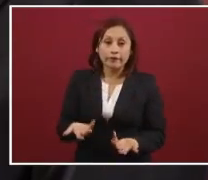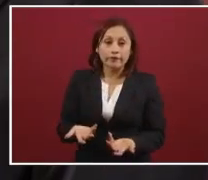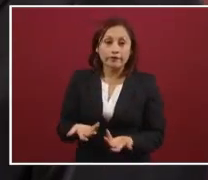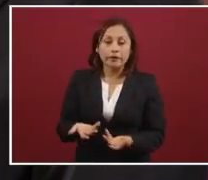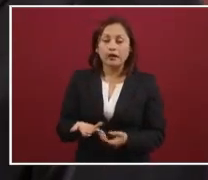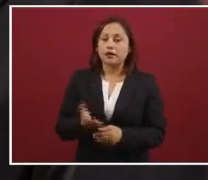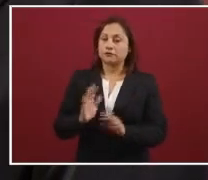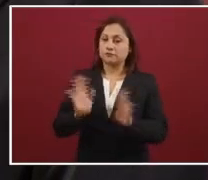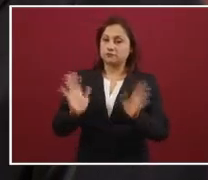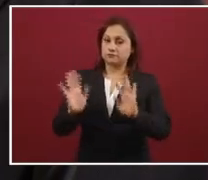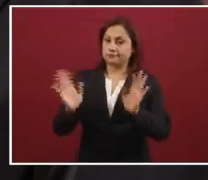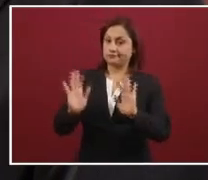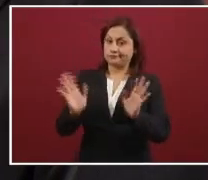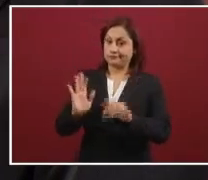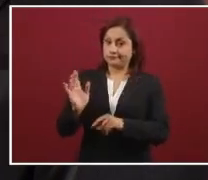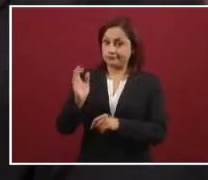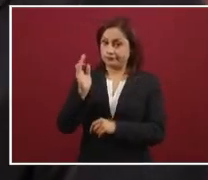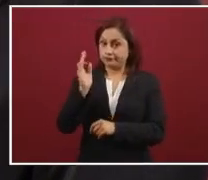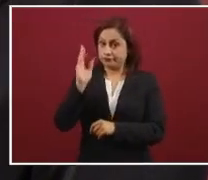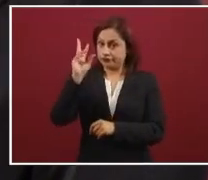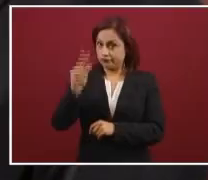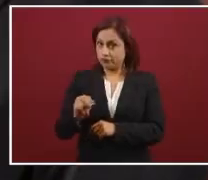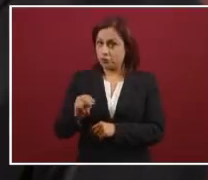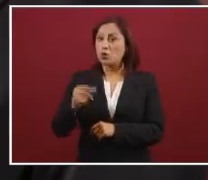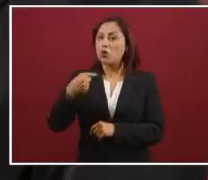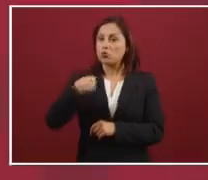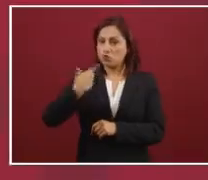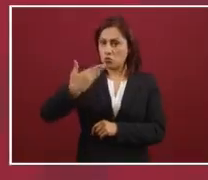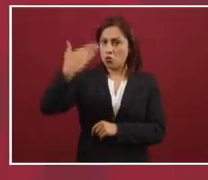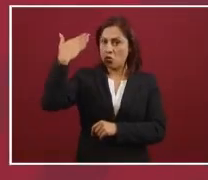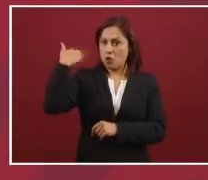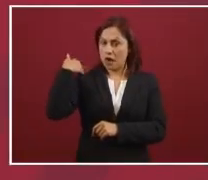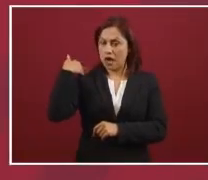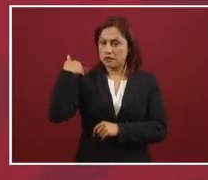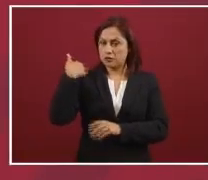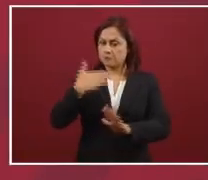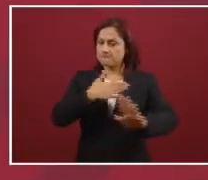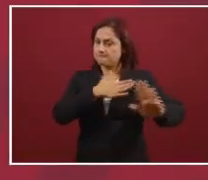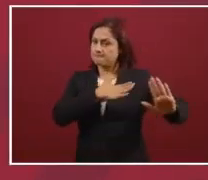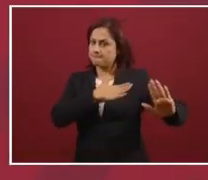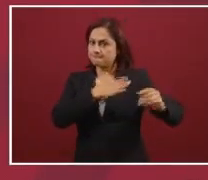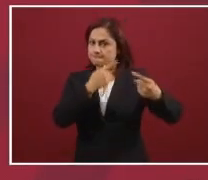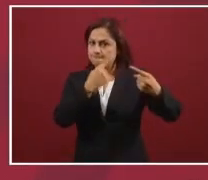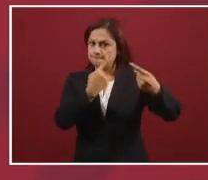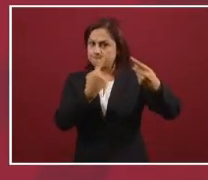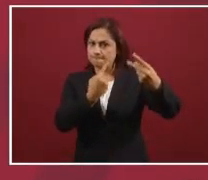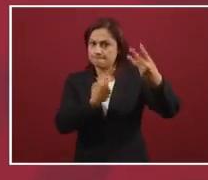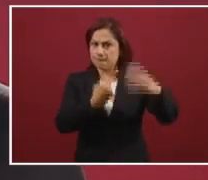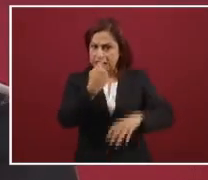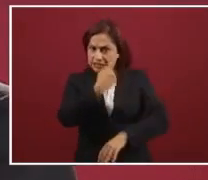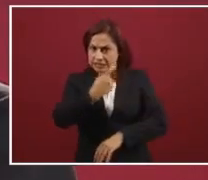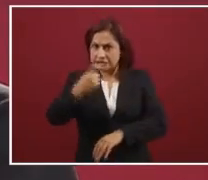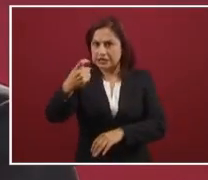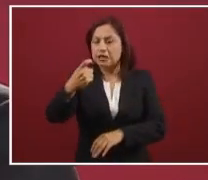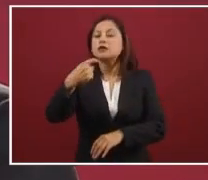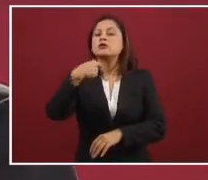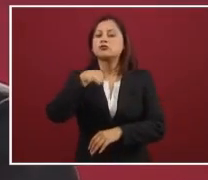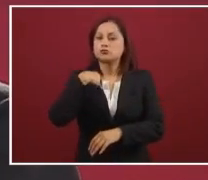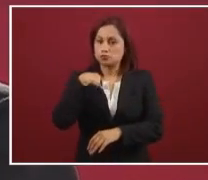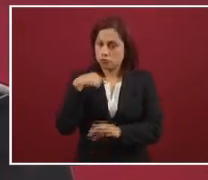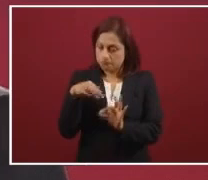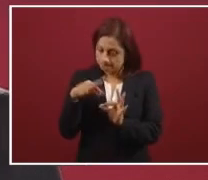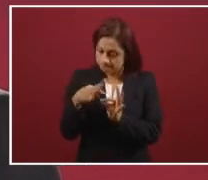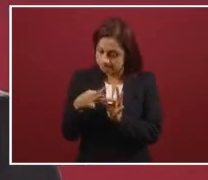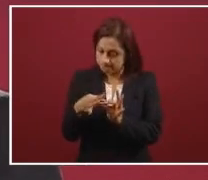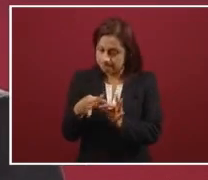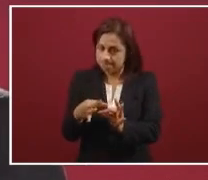No, los 100 compromisos que hice los estoy cumpliendo, ya llevo más